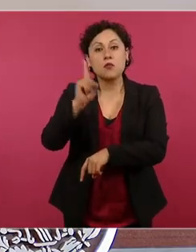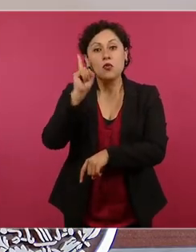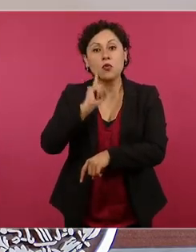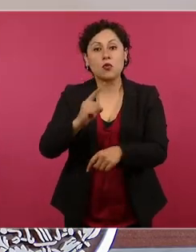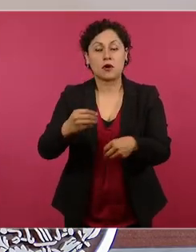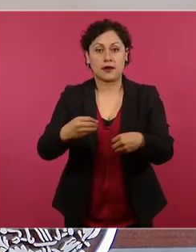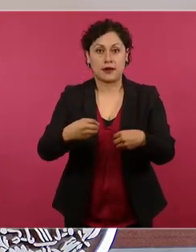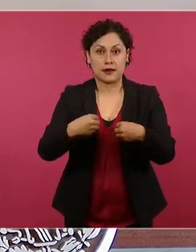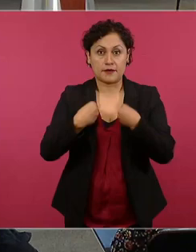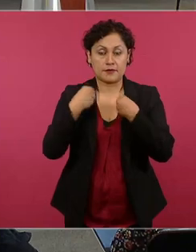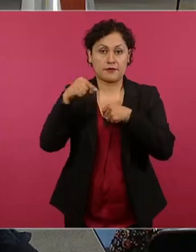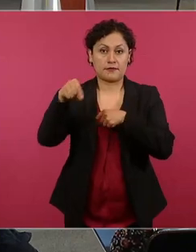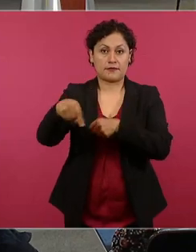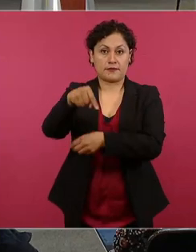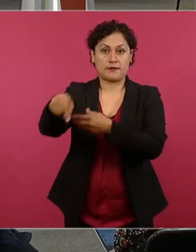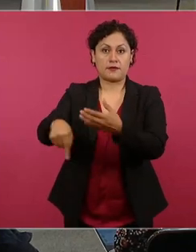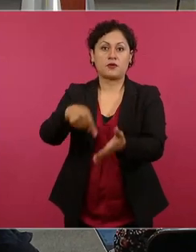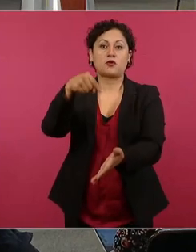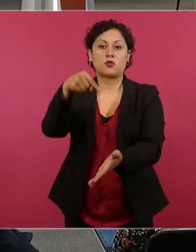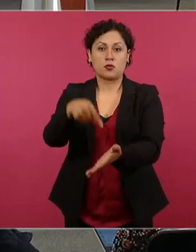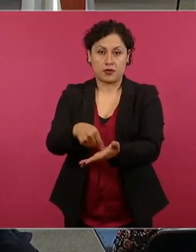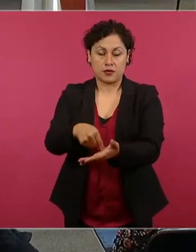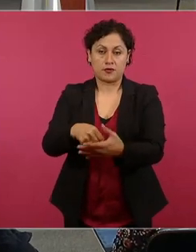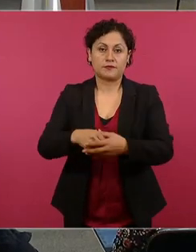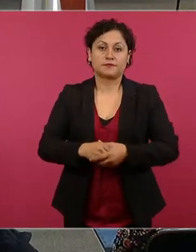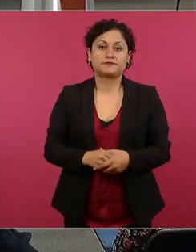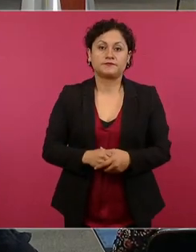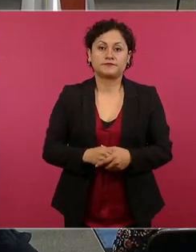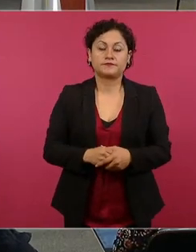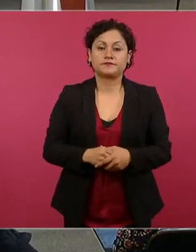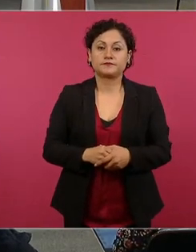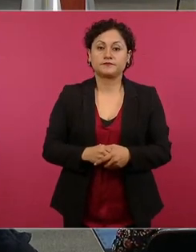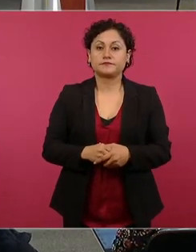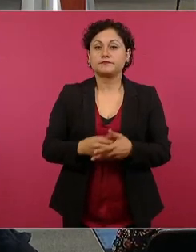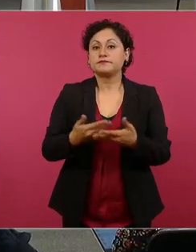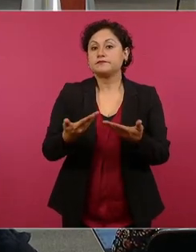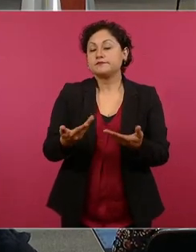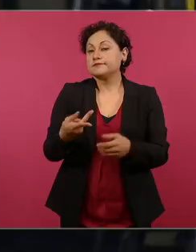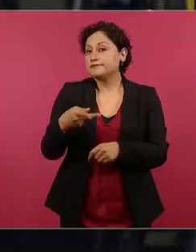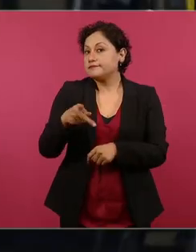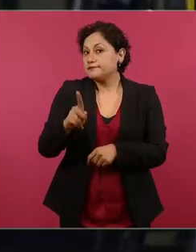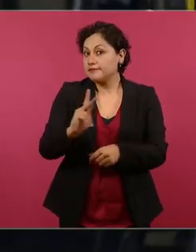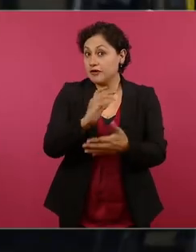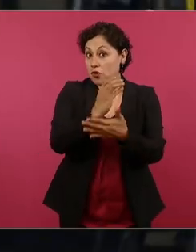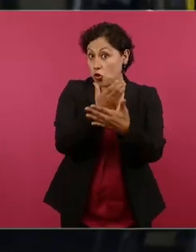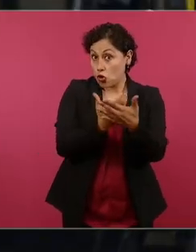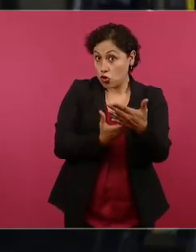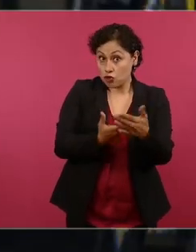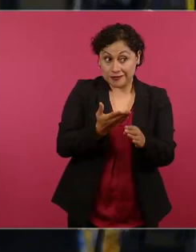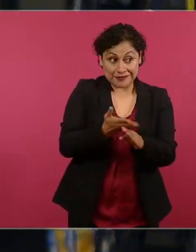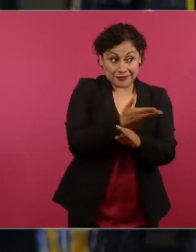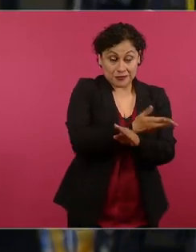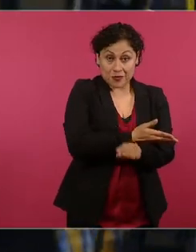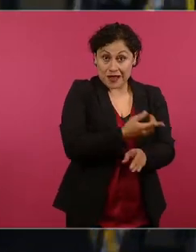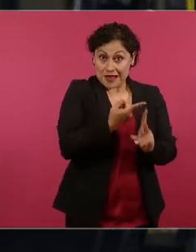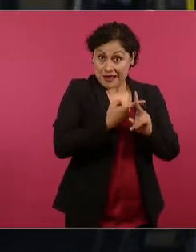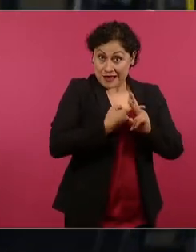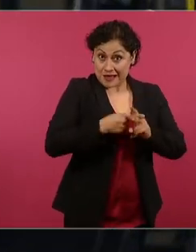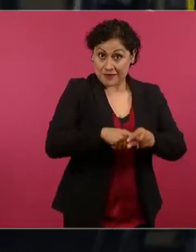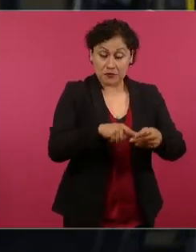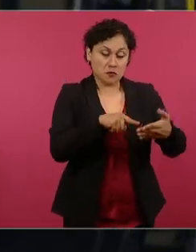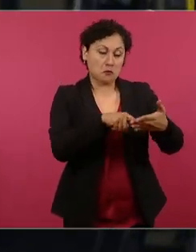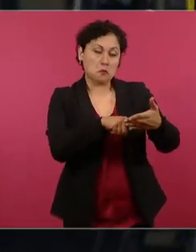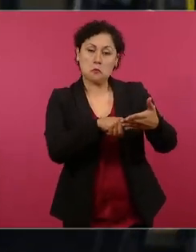mujeres privadas de la libertad, aunque en el contrato original no se consideró